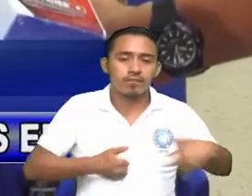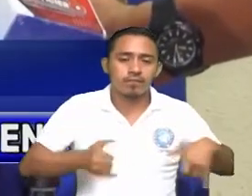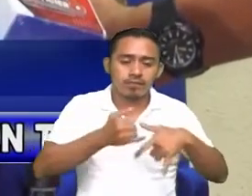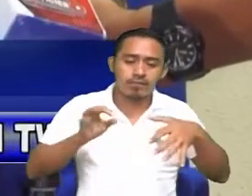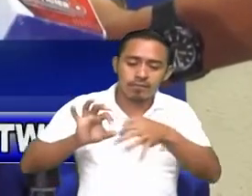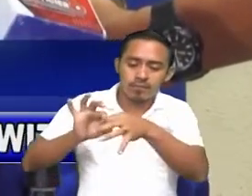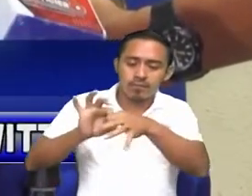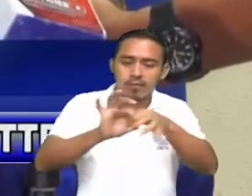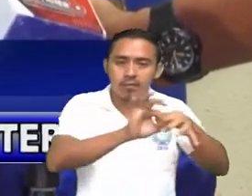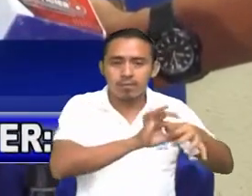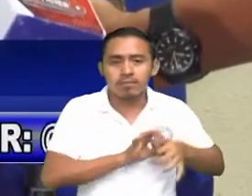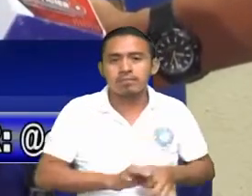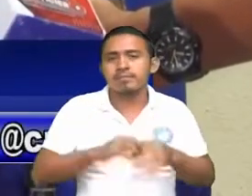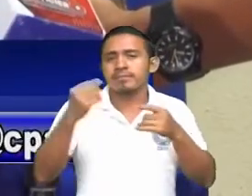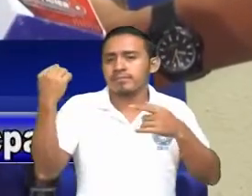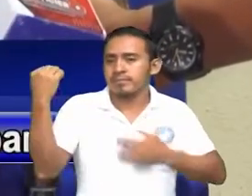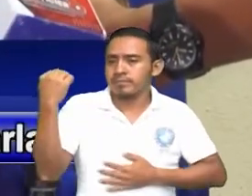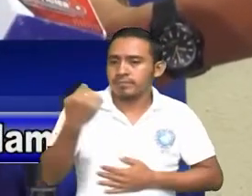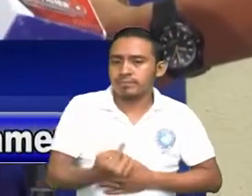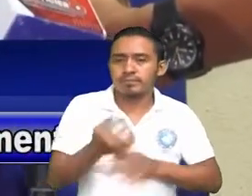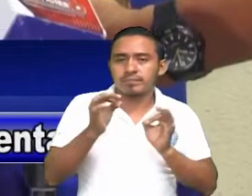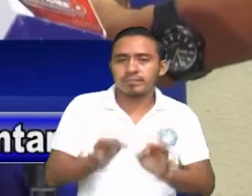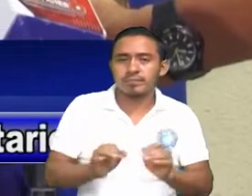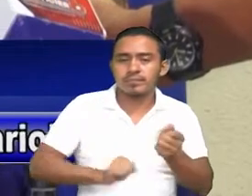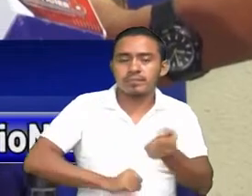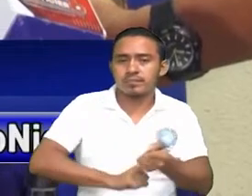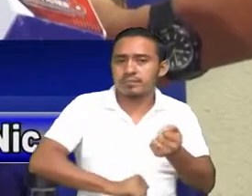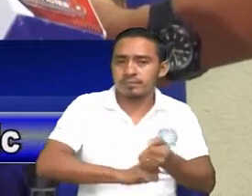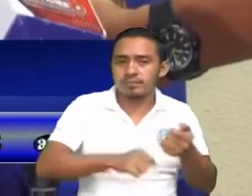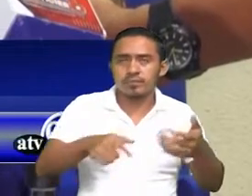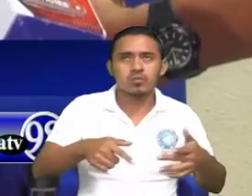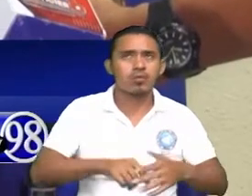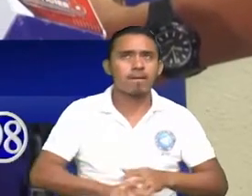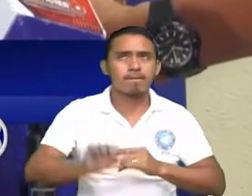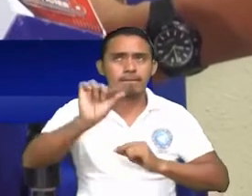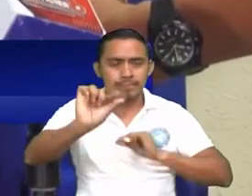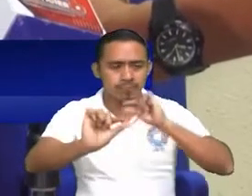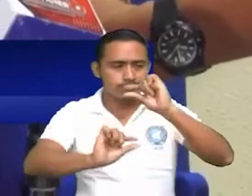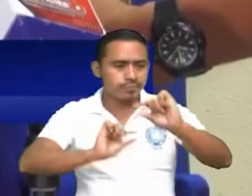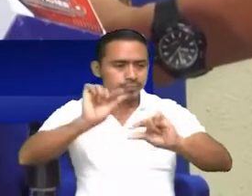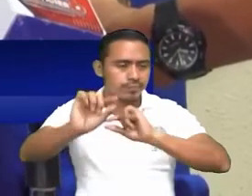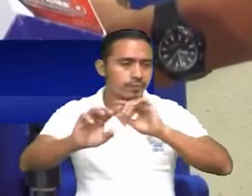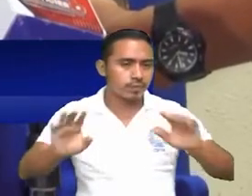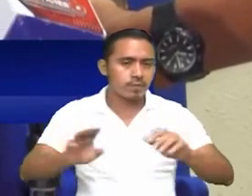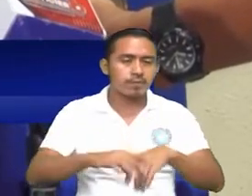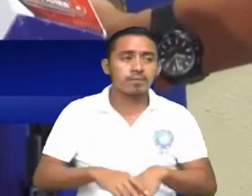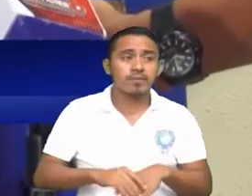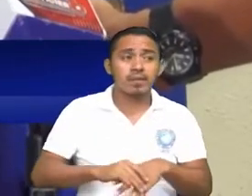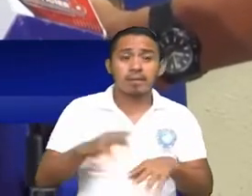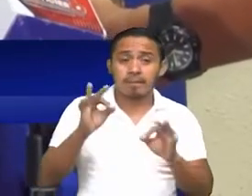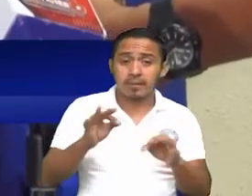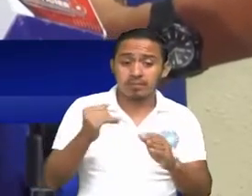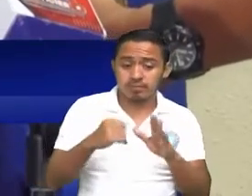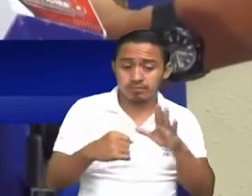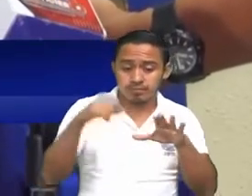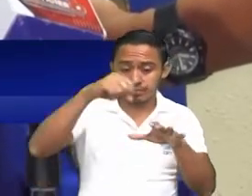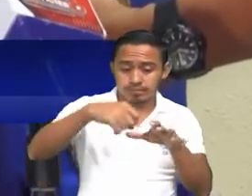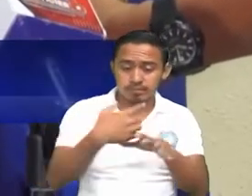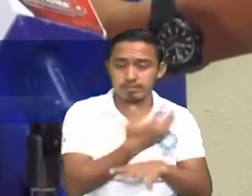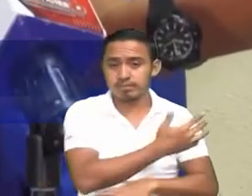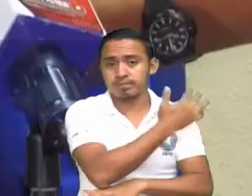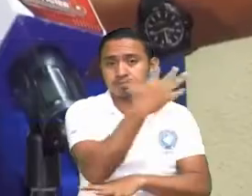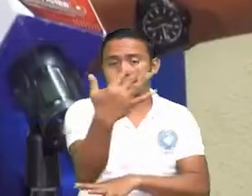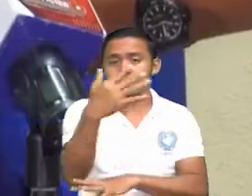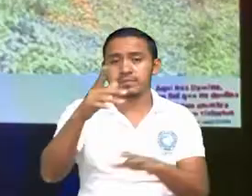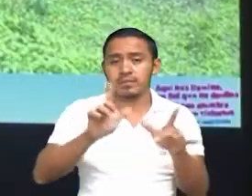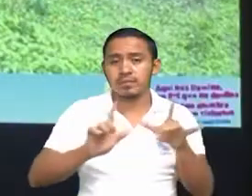para poder venir a contribuir un poco a la reforestación en las áreas críticas en la